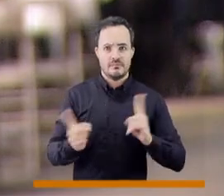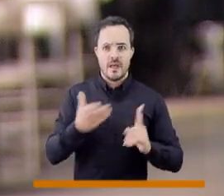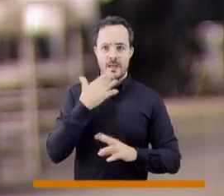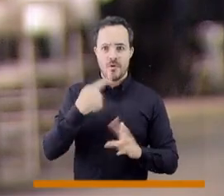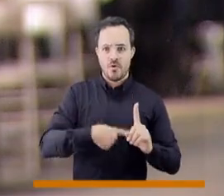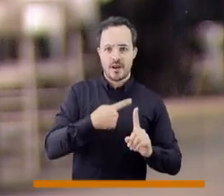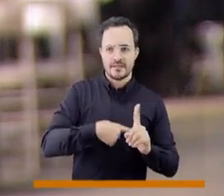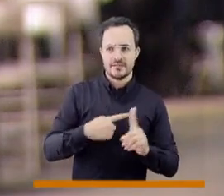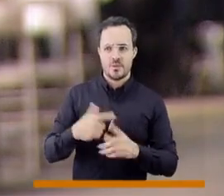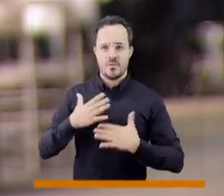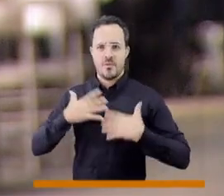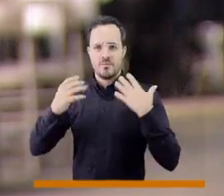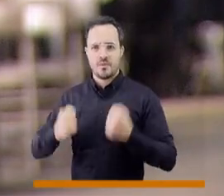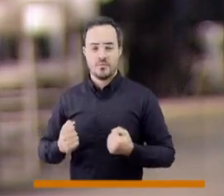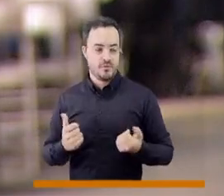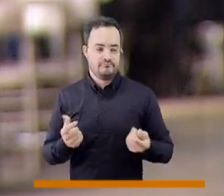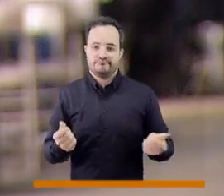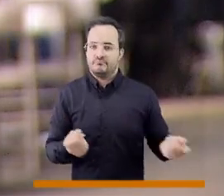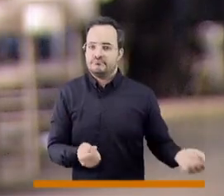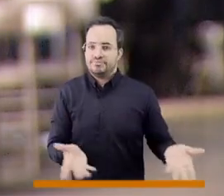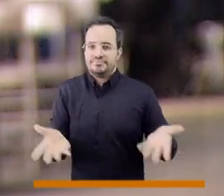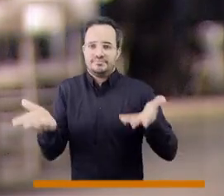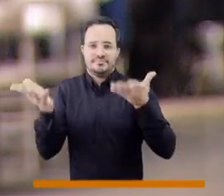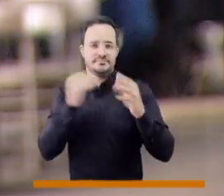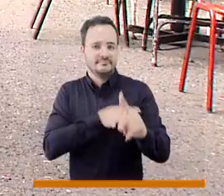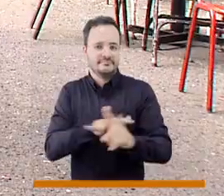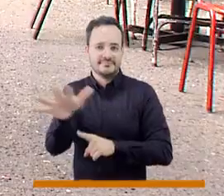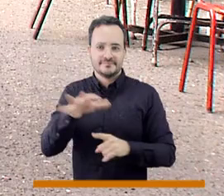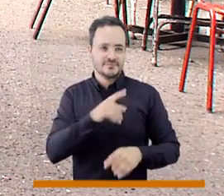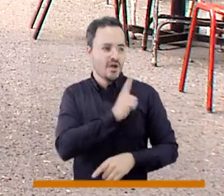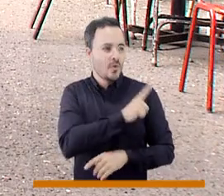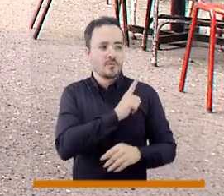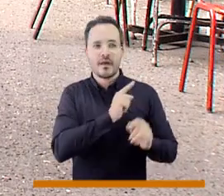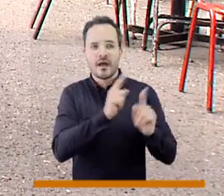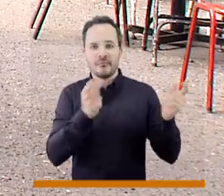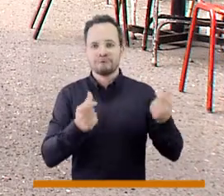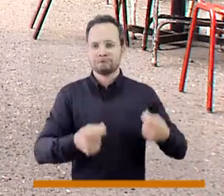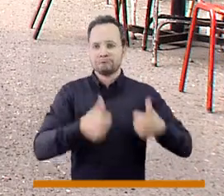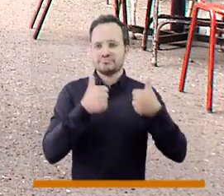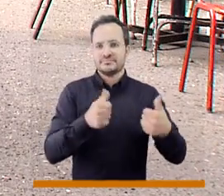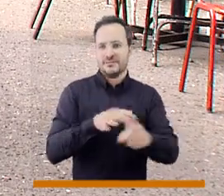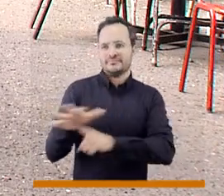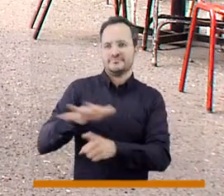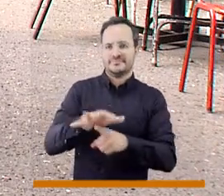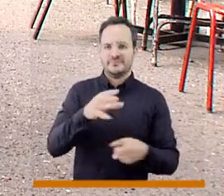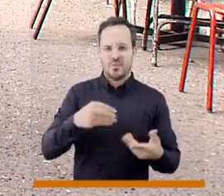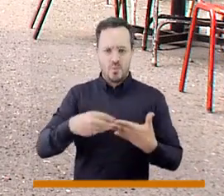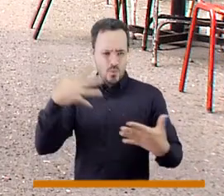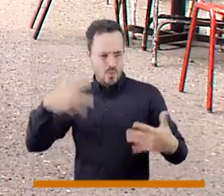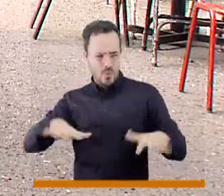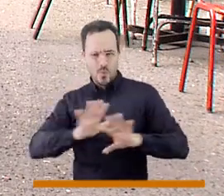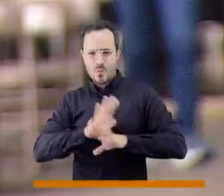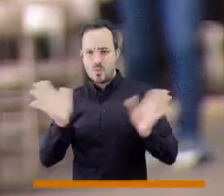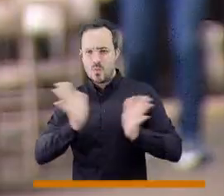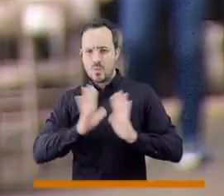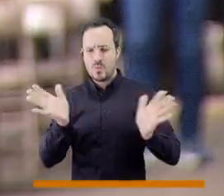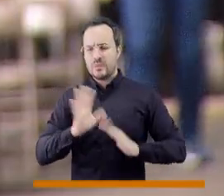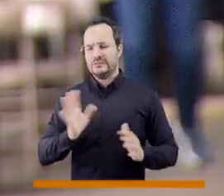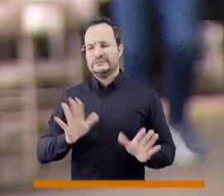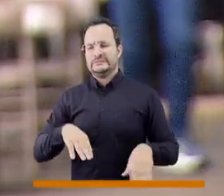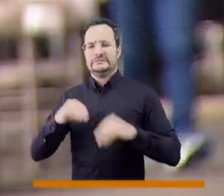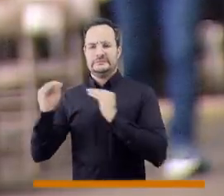que adquirir vivienda por arriendo se ha visto muy afectada por la llegada de extranjeros que están comprando y subiendo el costo de una